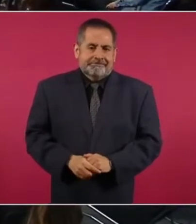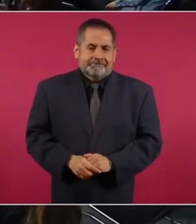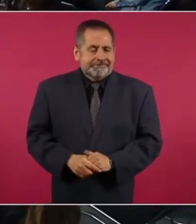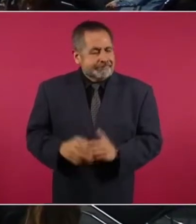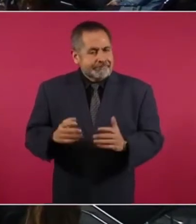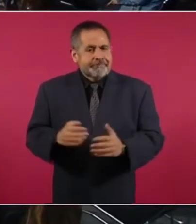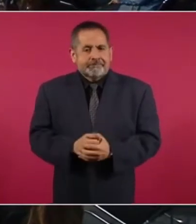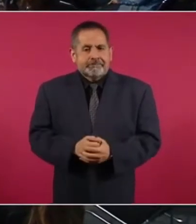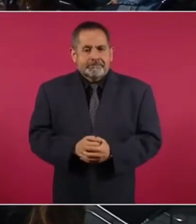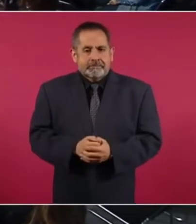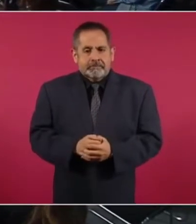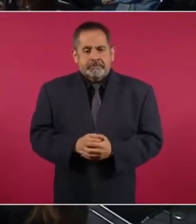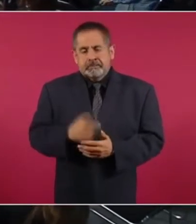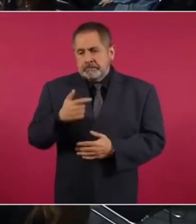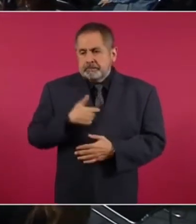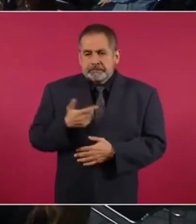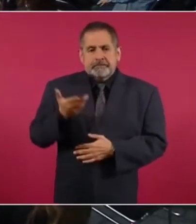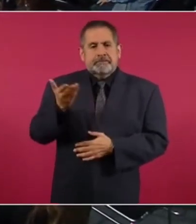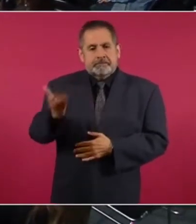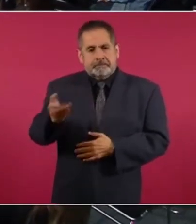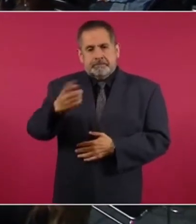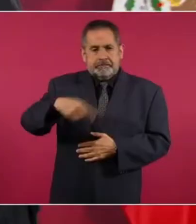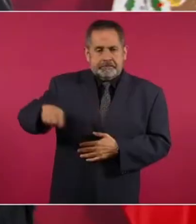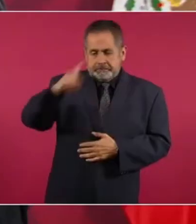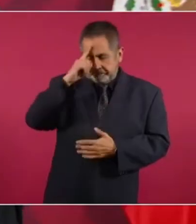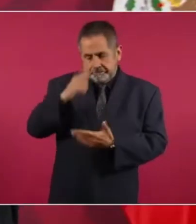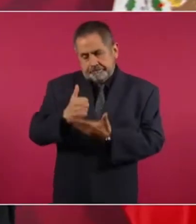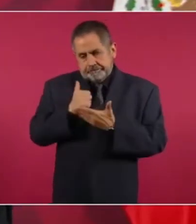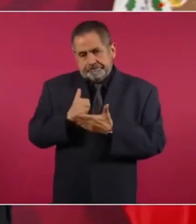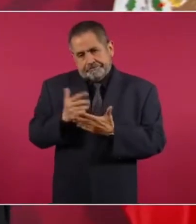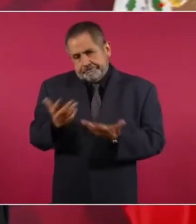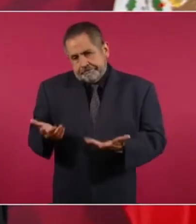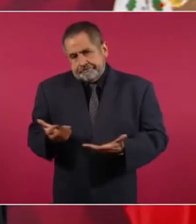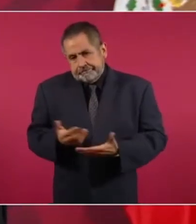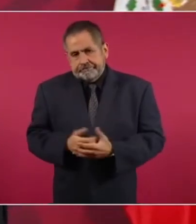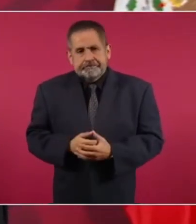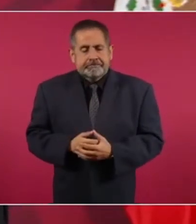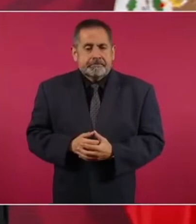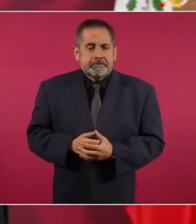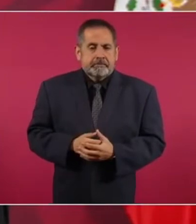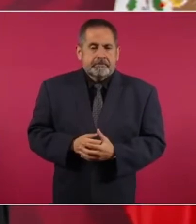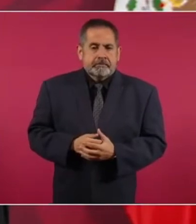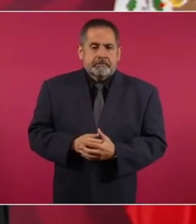Entonces, les estamos pidiendo que nos ayuden,